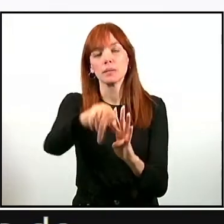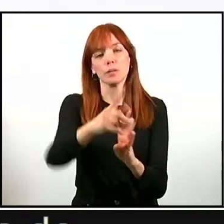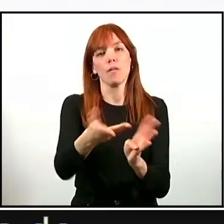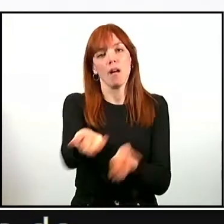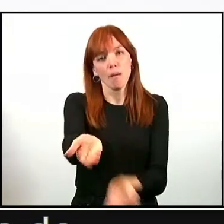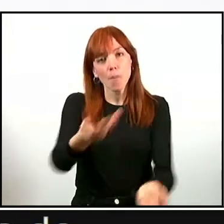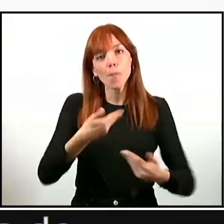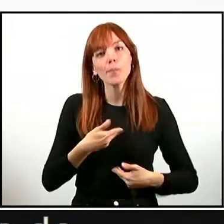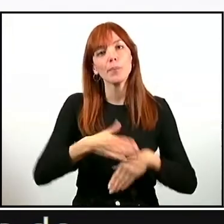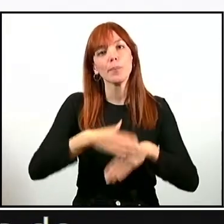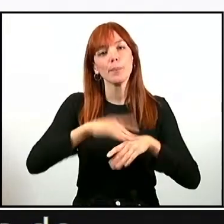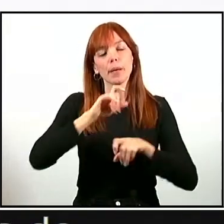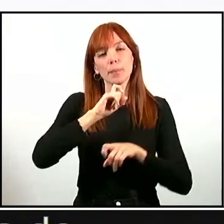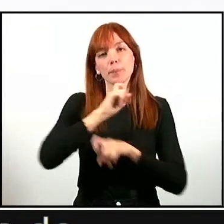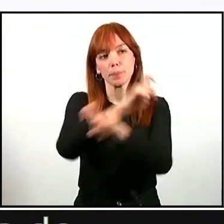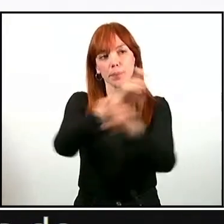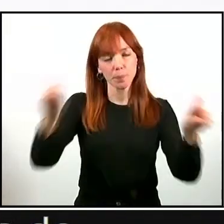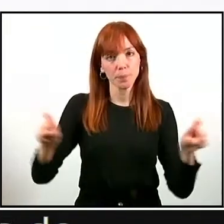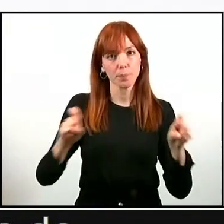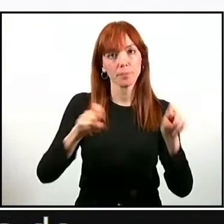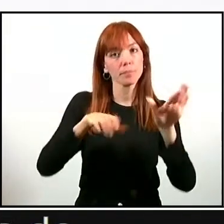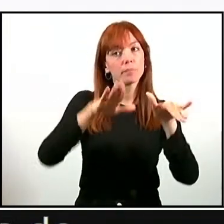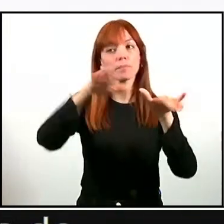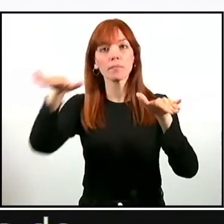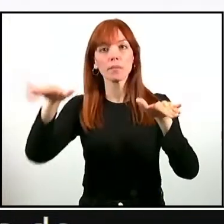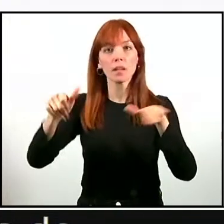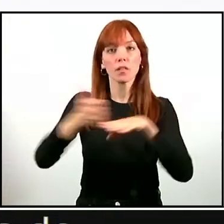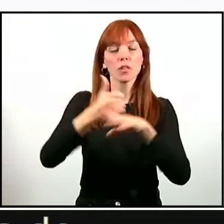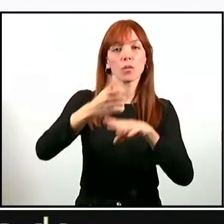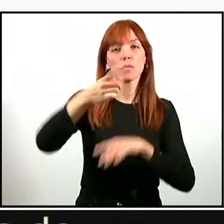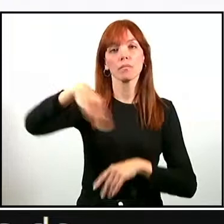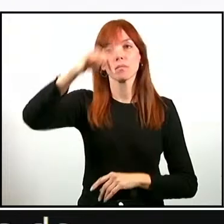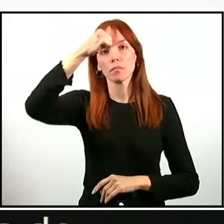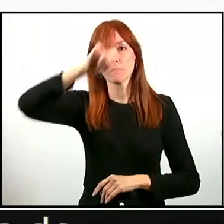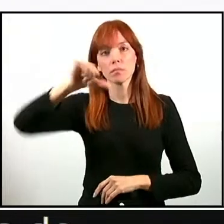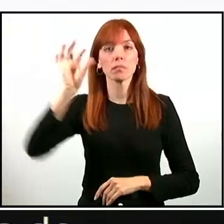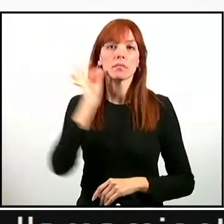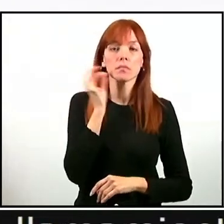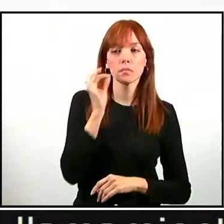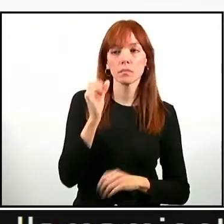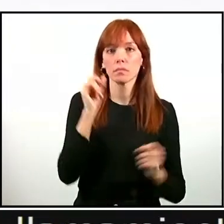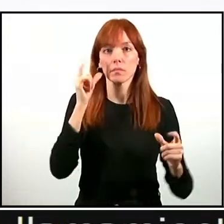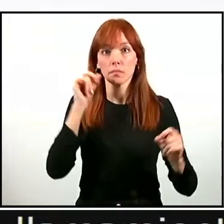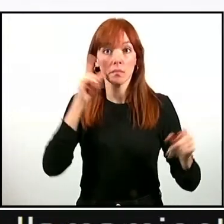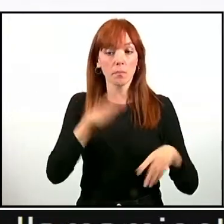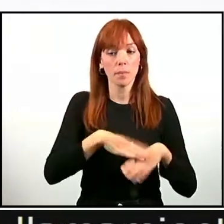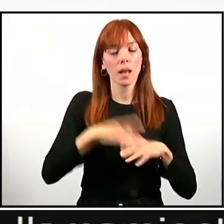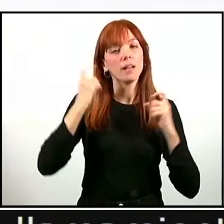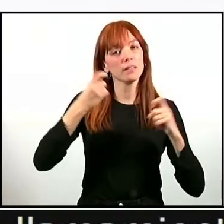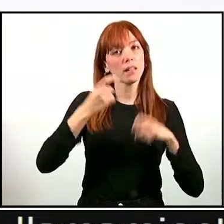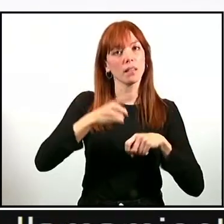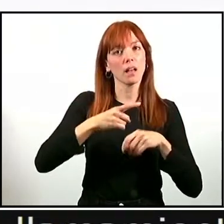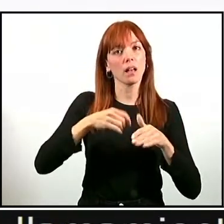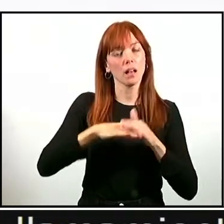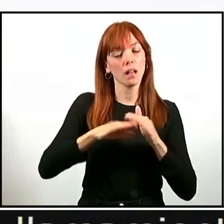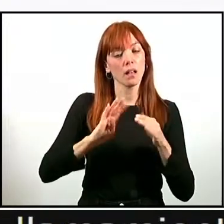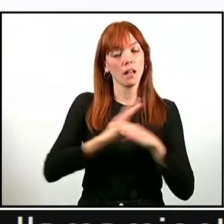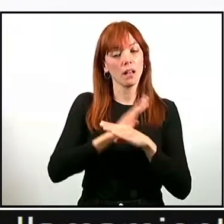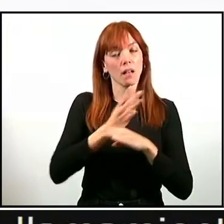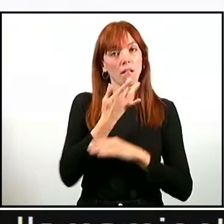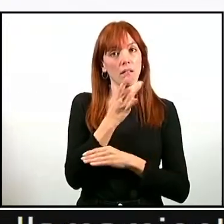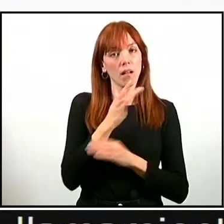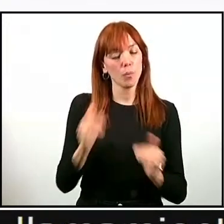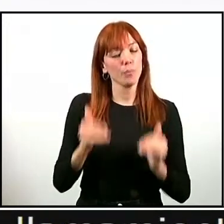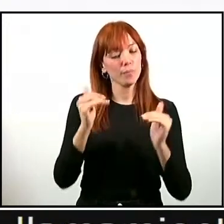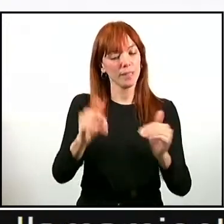hacer un llamamiento a los ciudadanos, a las ciudadanas, para que intenten aplazar esa quema de rastrojos, porque